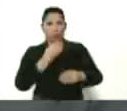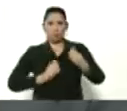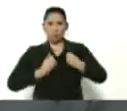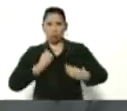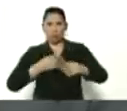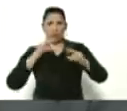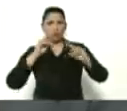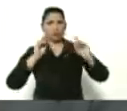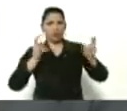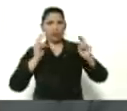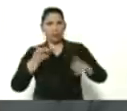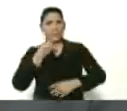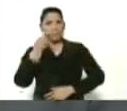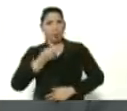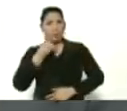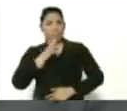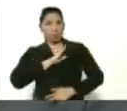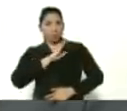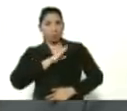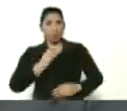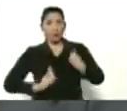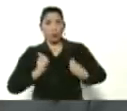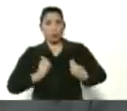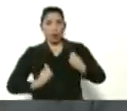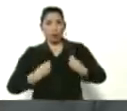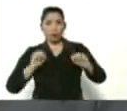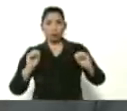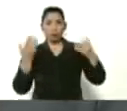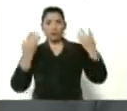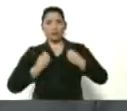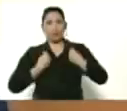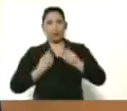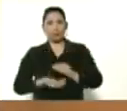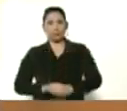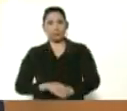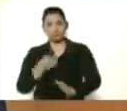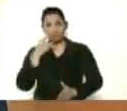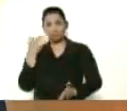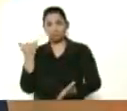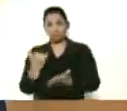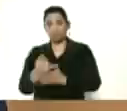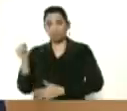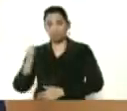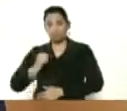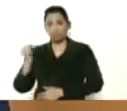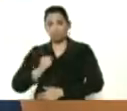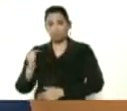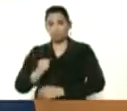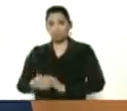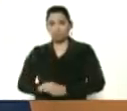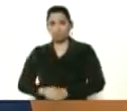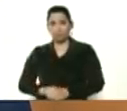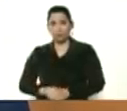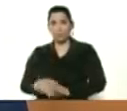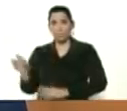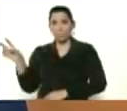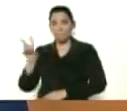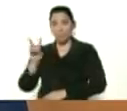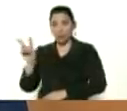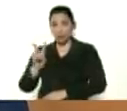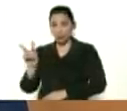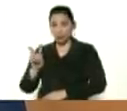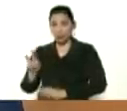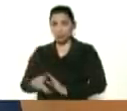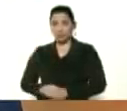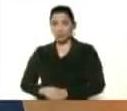tema político, yo estoy preocupado por salvar vidas. Así es, mira Julio, Venezuela